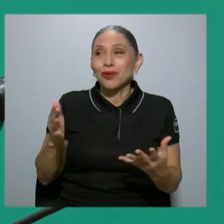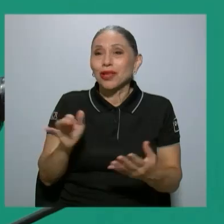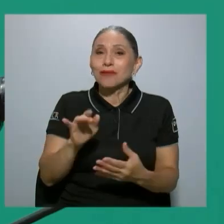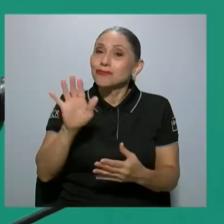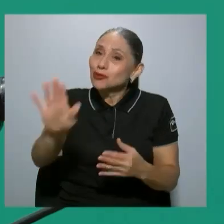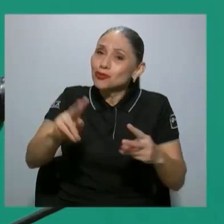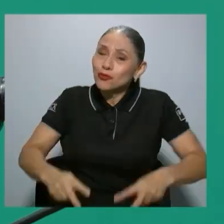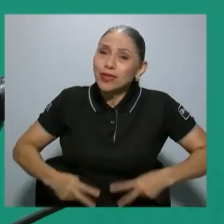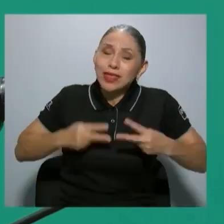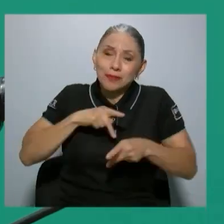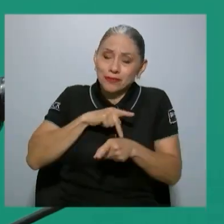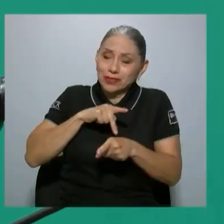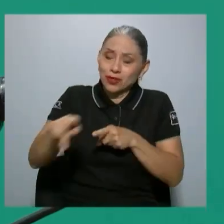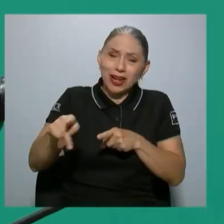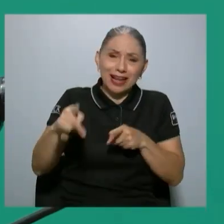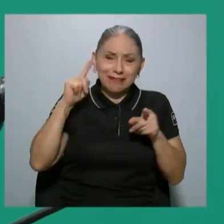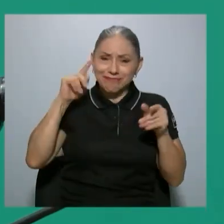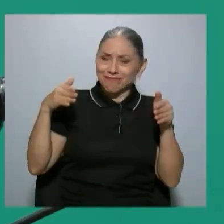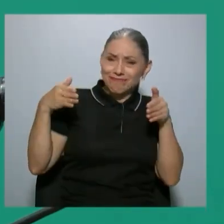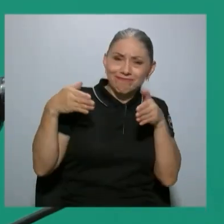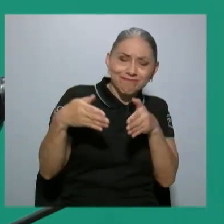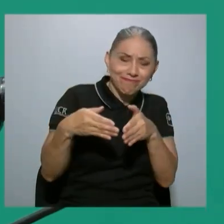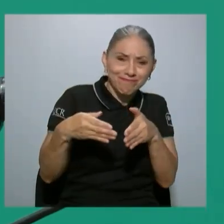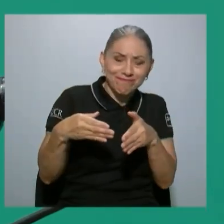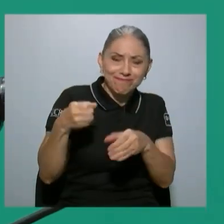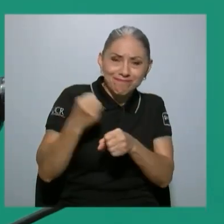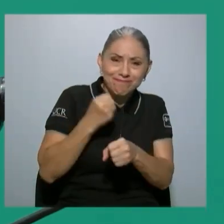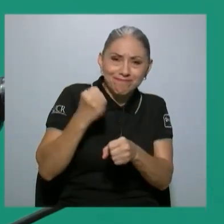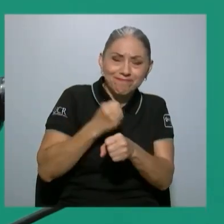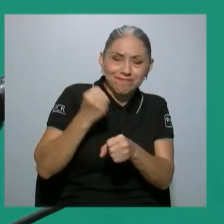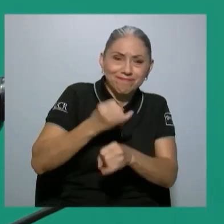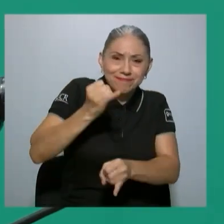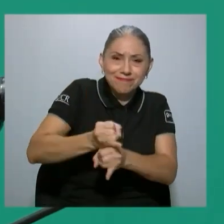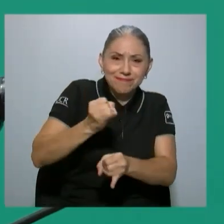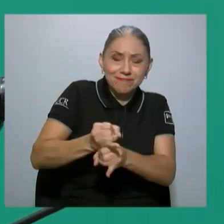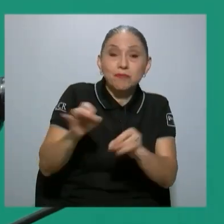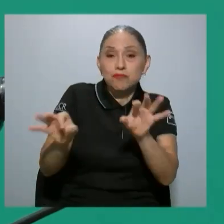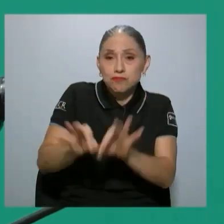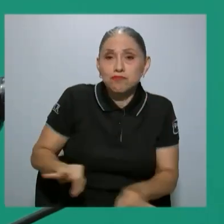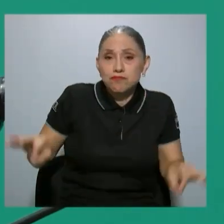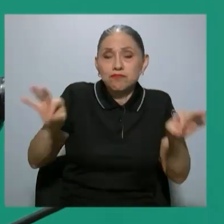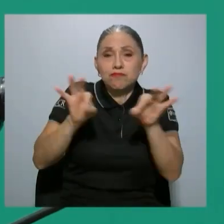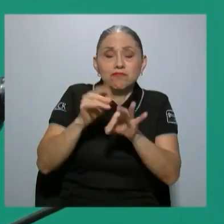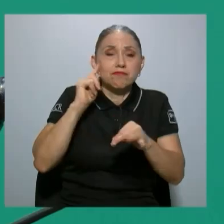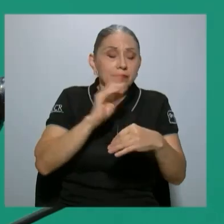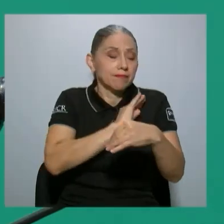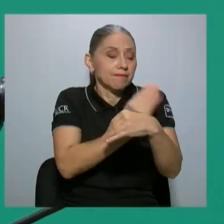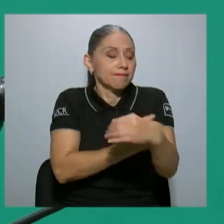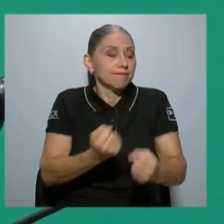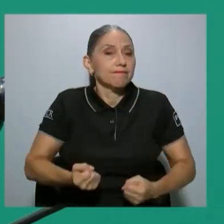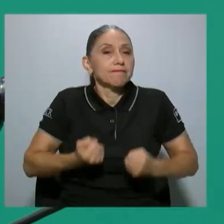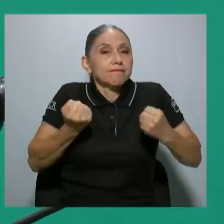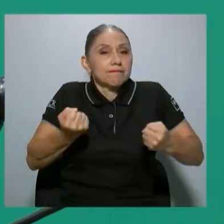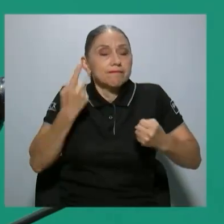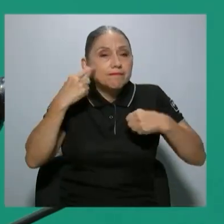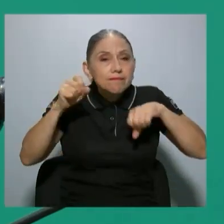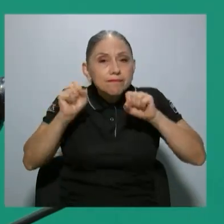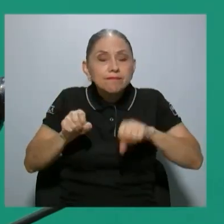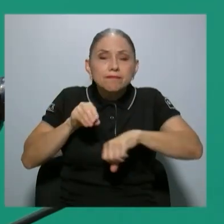al instituto, ¿verdad? Clave para fortalecer esos campos y generar incidencia en la